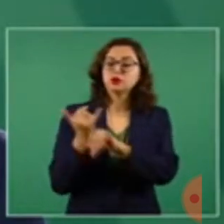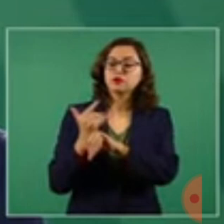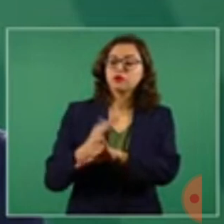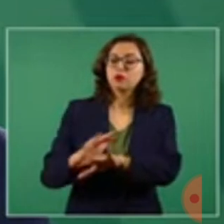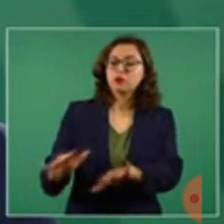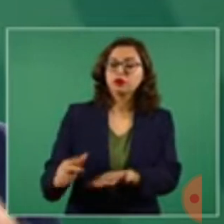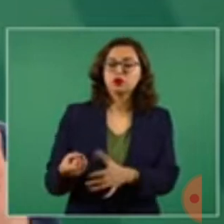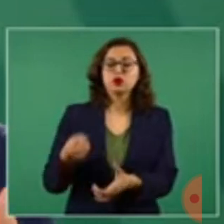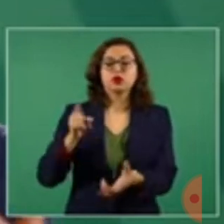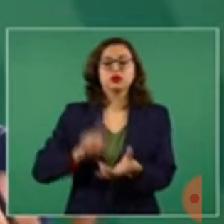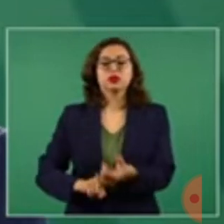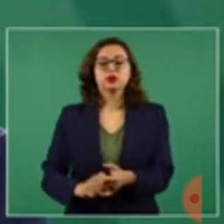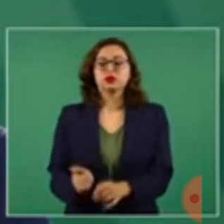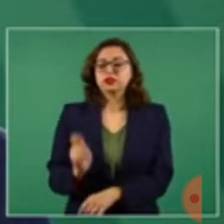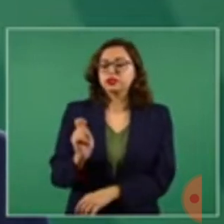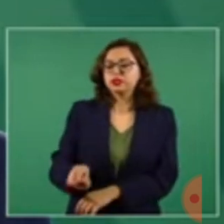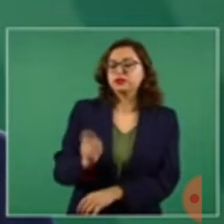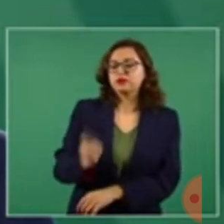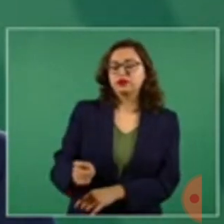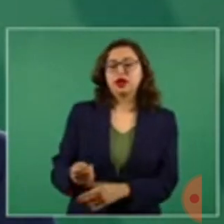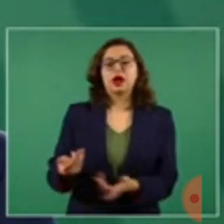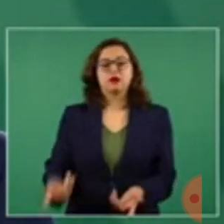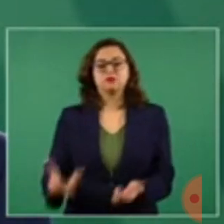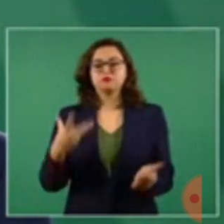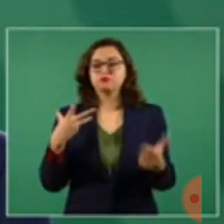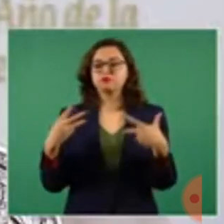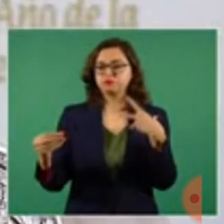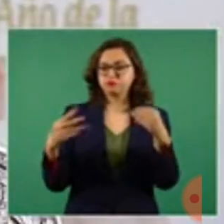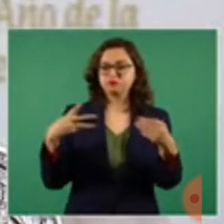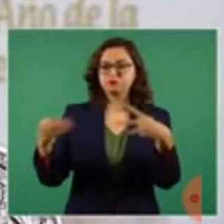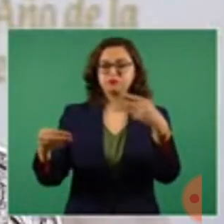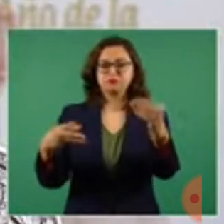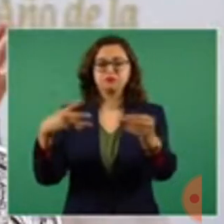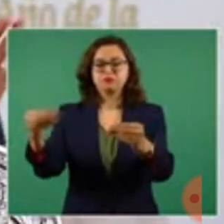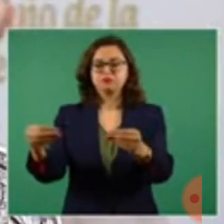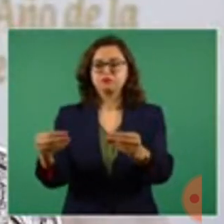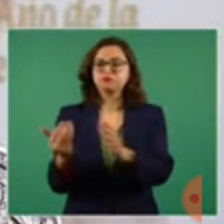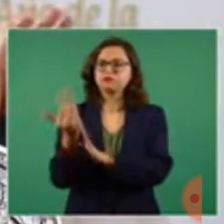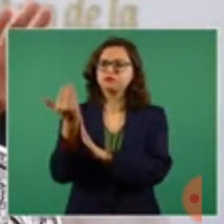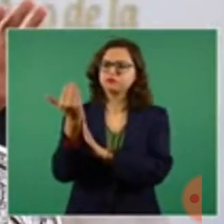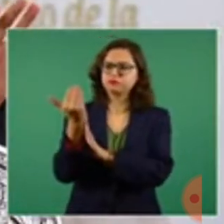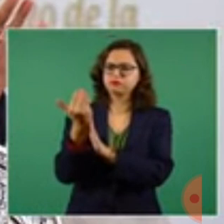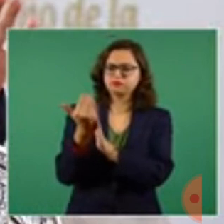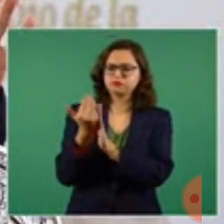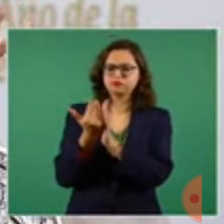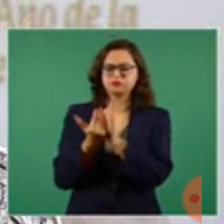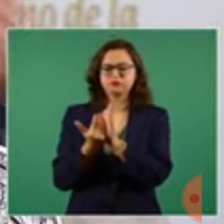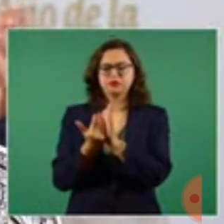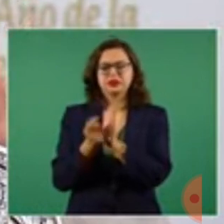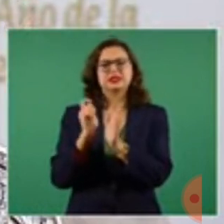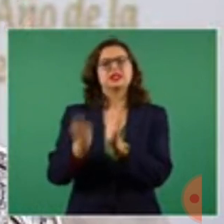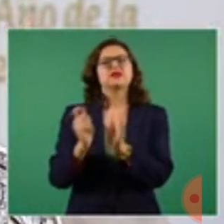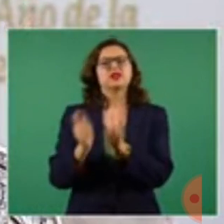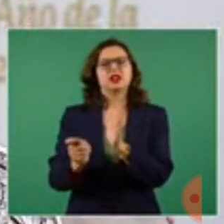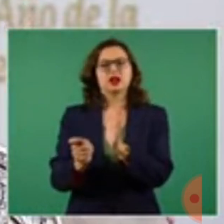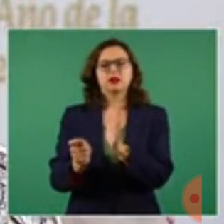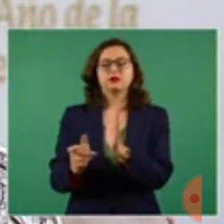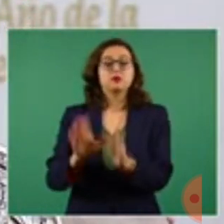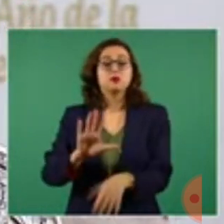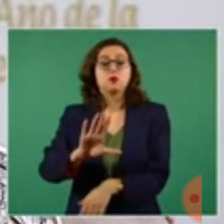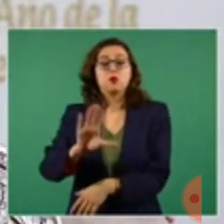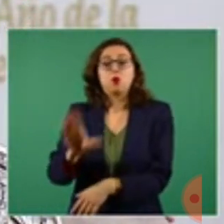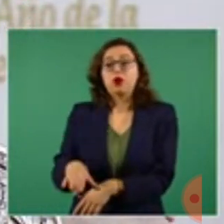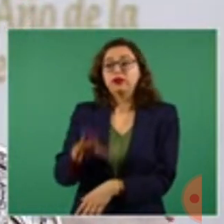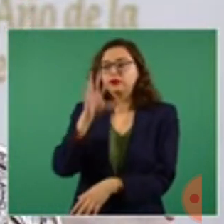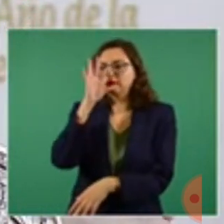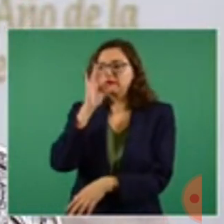que muestran esta reducción de la intensidad epidémica. Primero, en reducir la mortalidad, que fue el objetivo